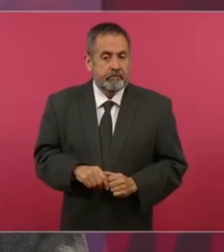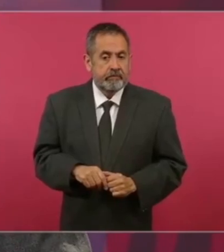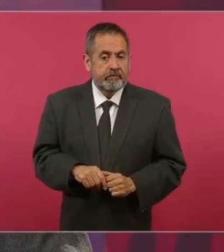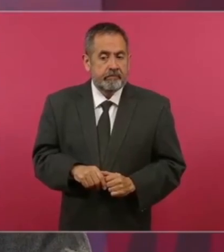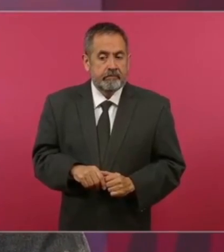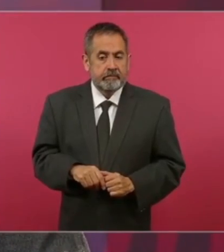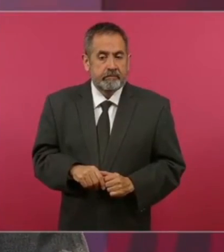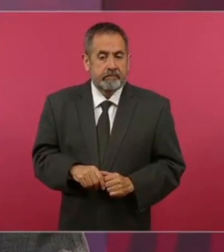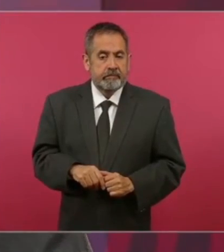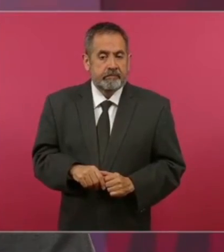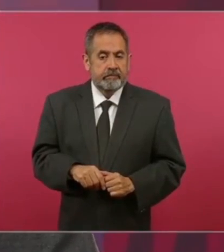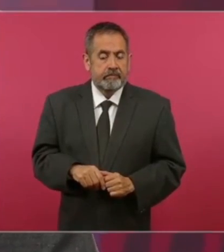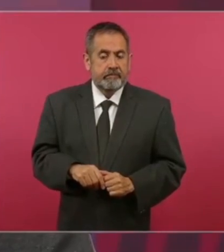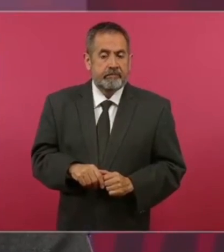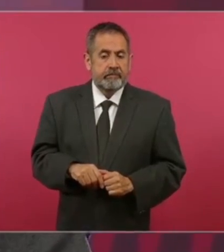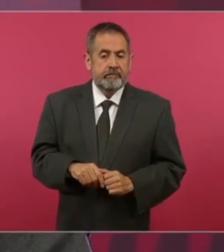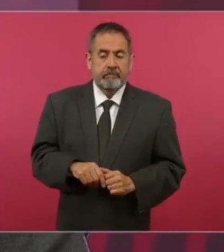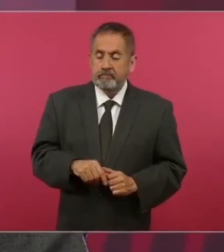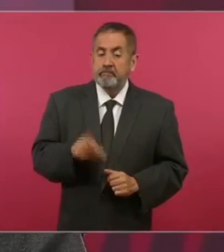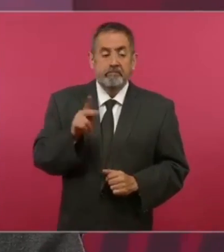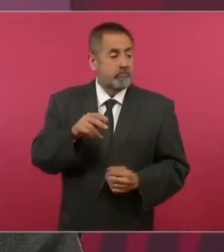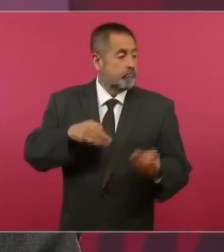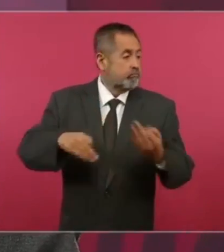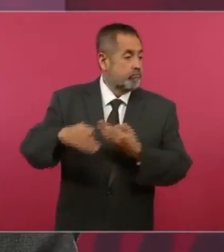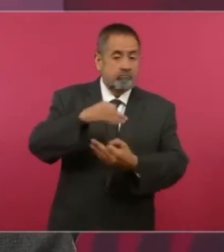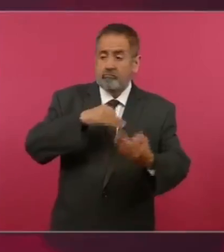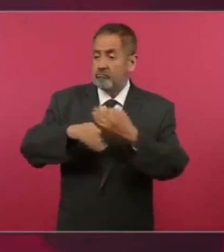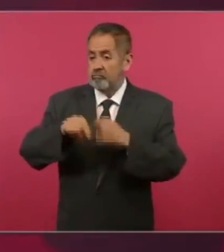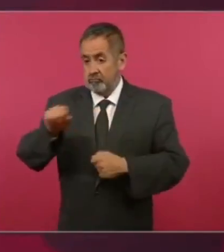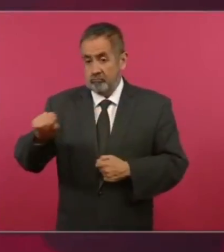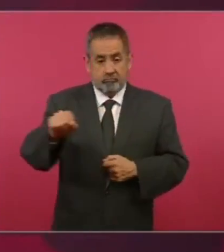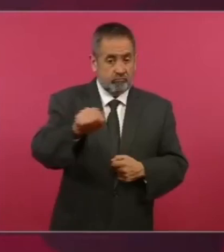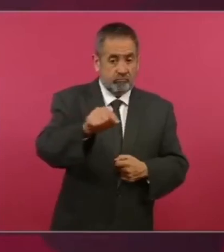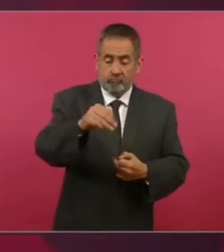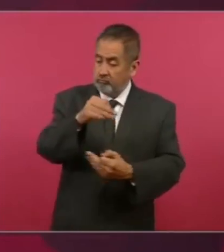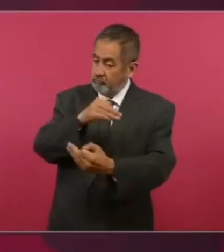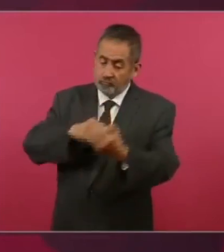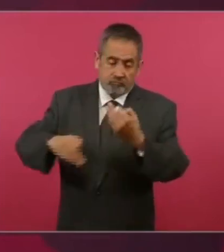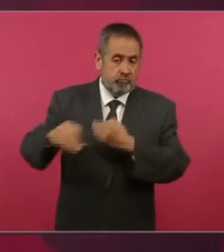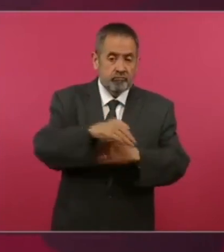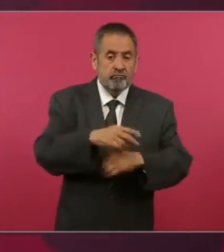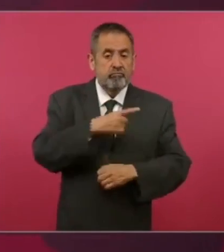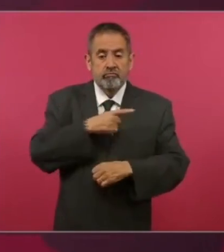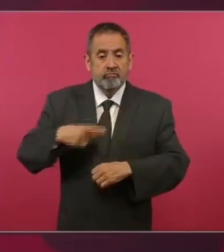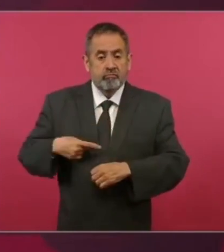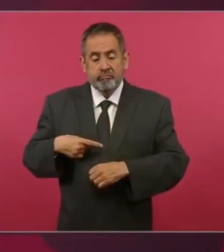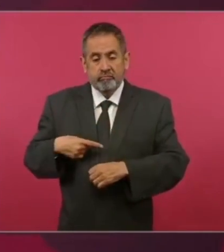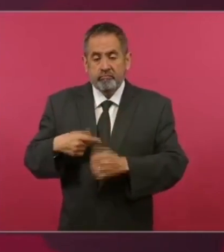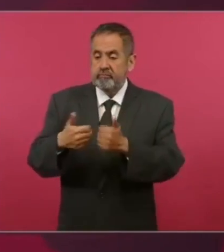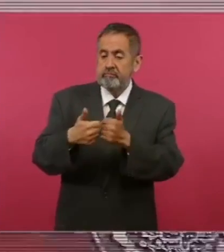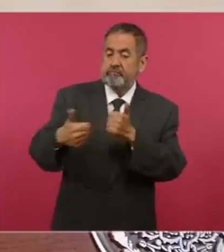En caliente. Deben de procurar. Ya les dijo. Que se actúe con